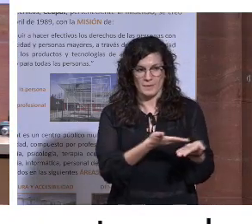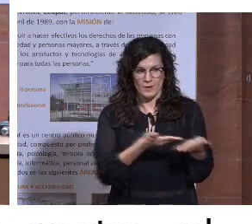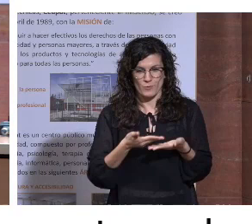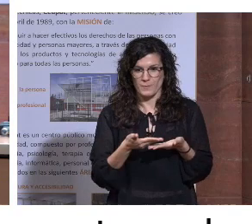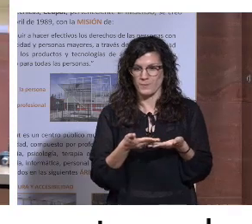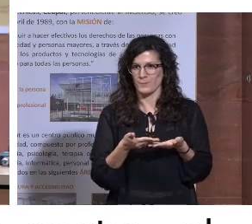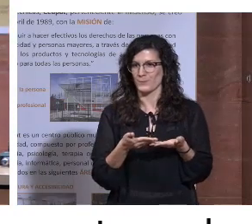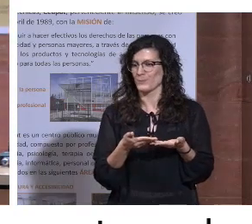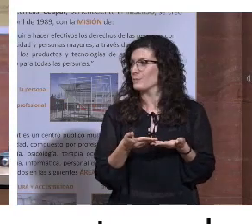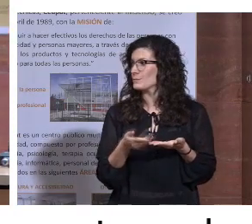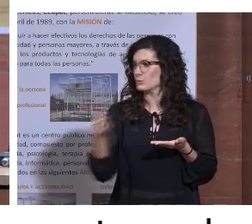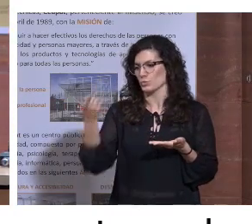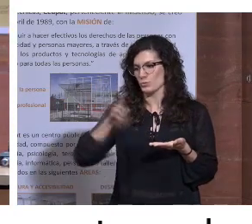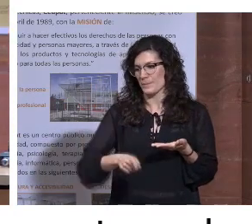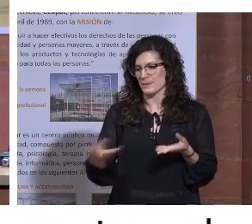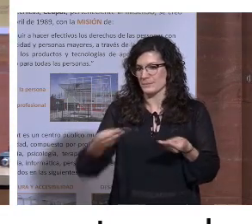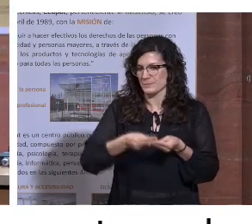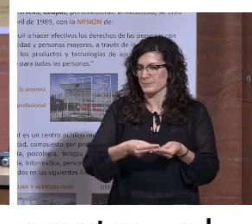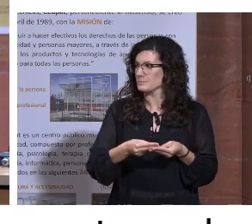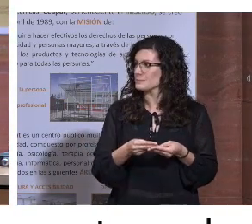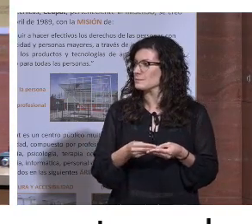aquí. Y tú también, Isabel, aquí.